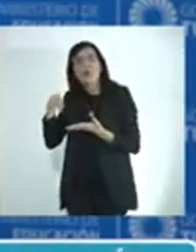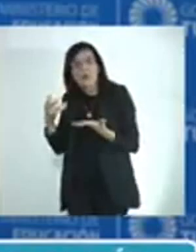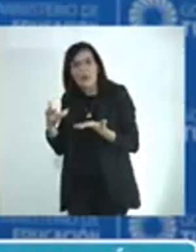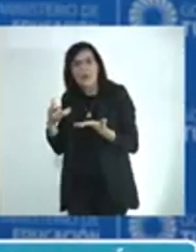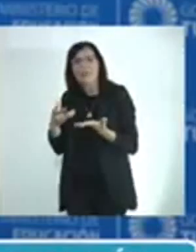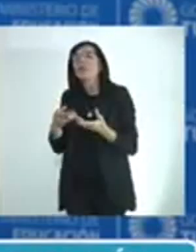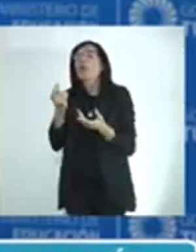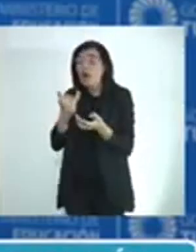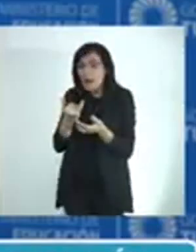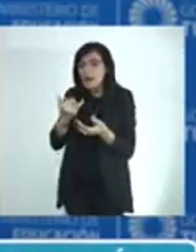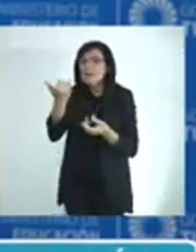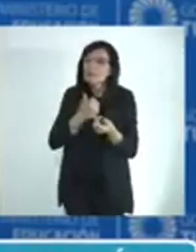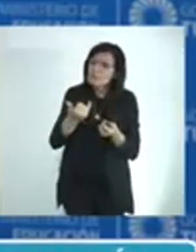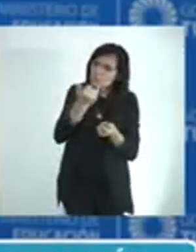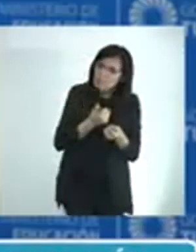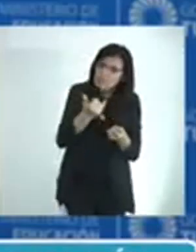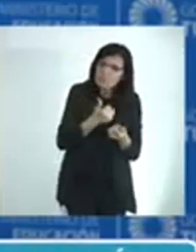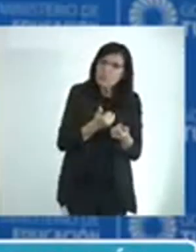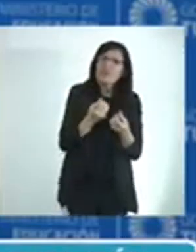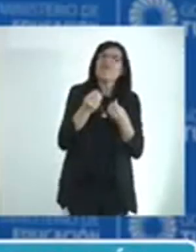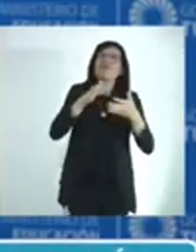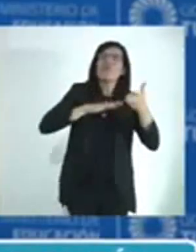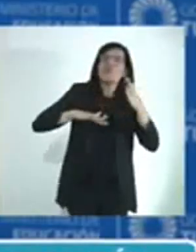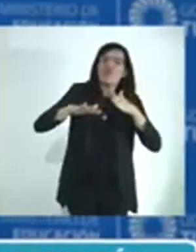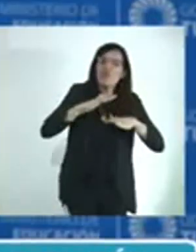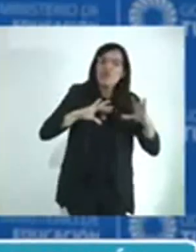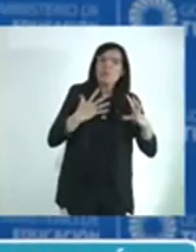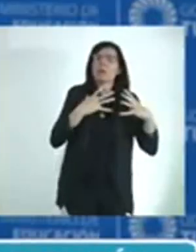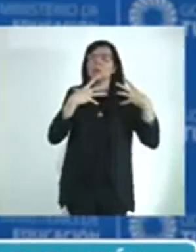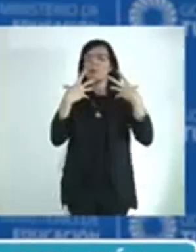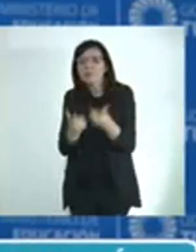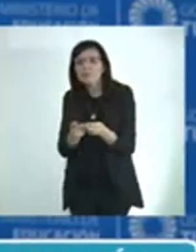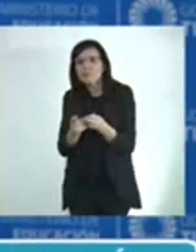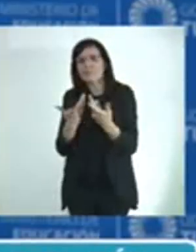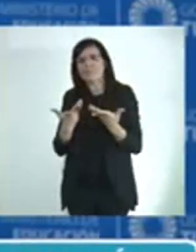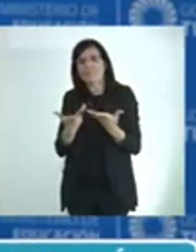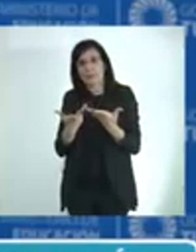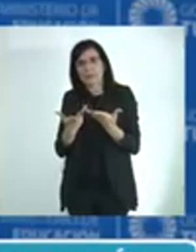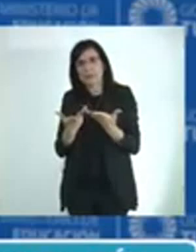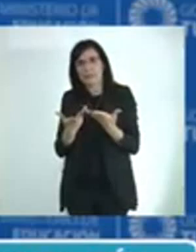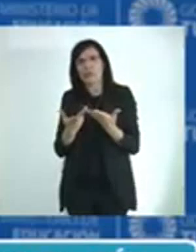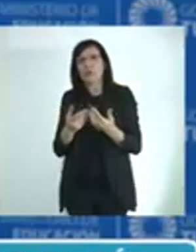docentes, se genera un movimiento en la escuela que permite justamente generar